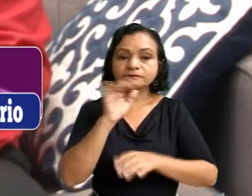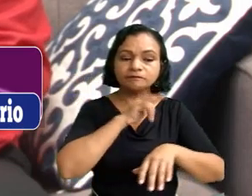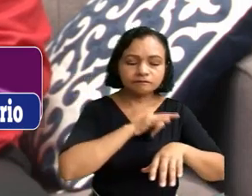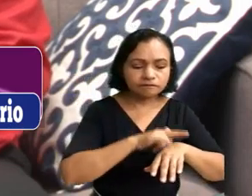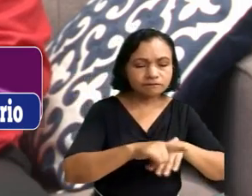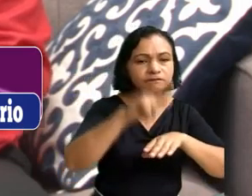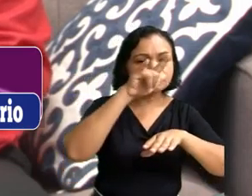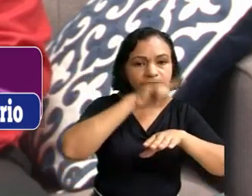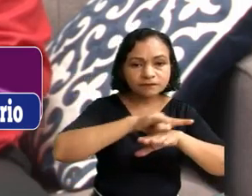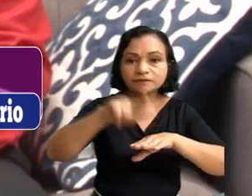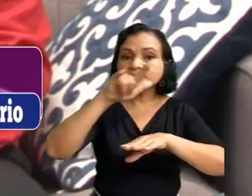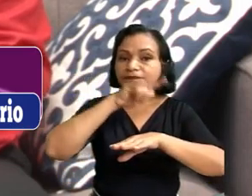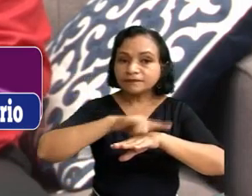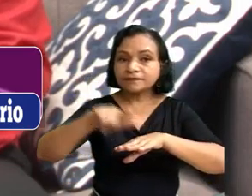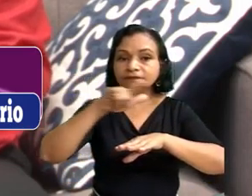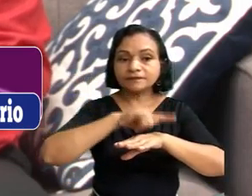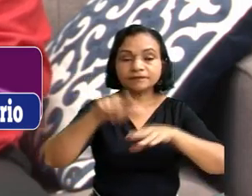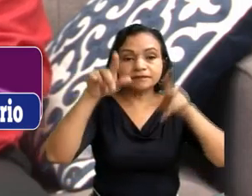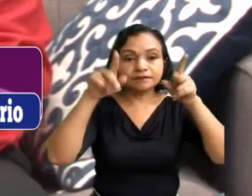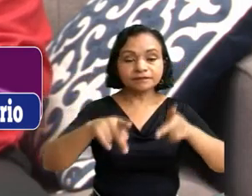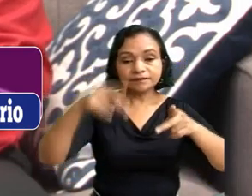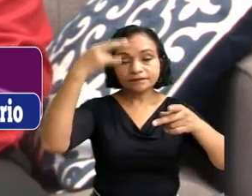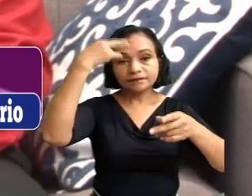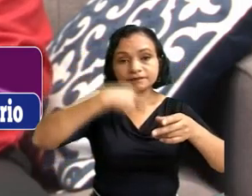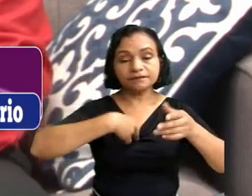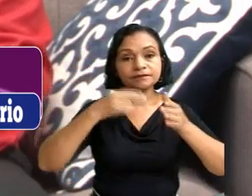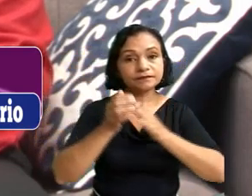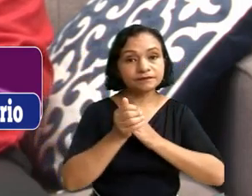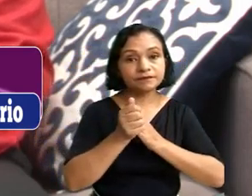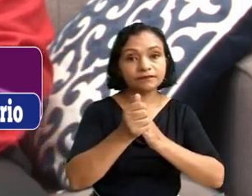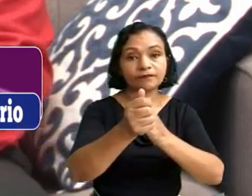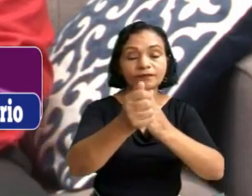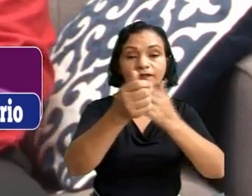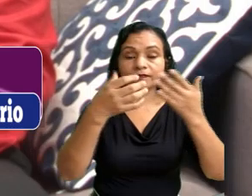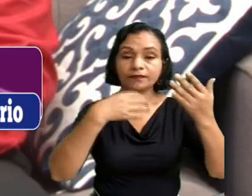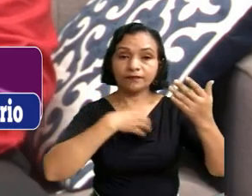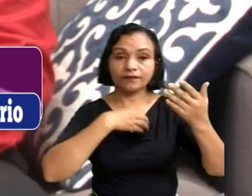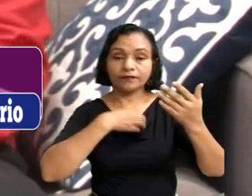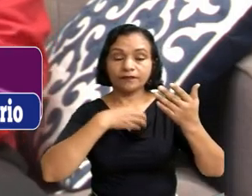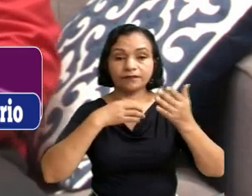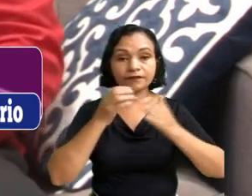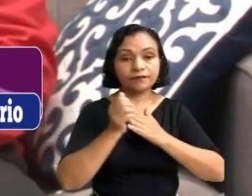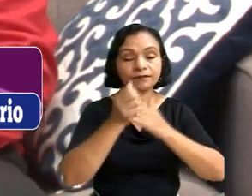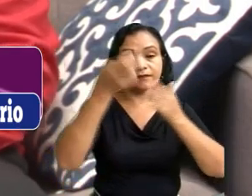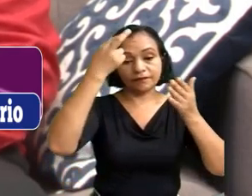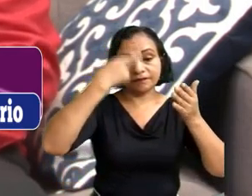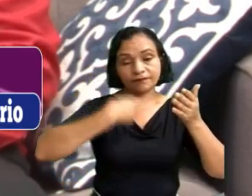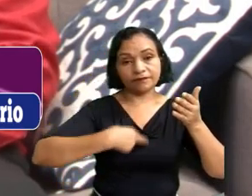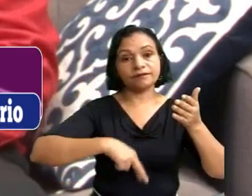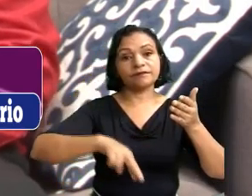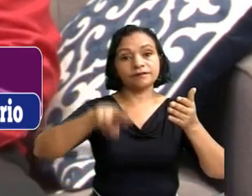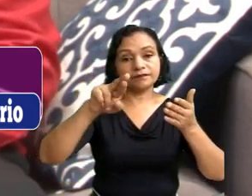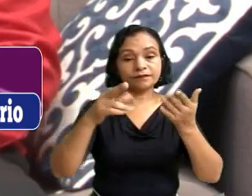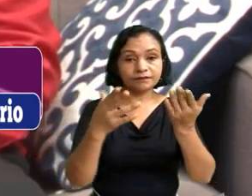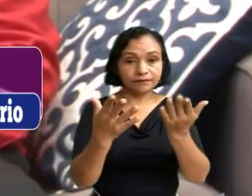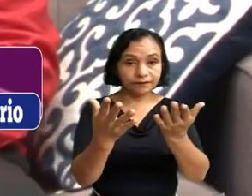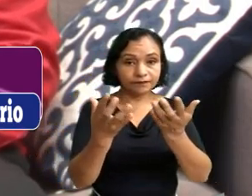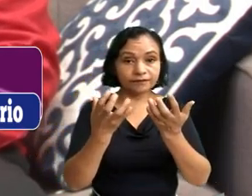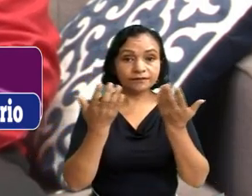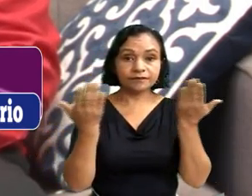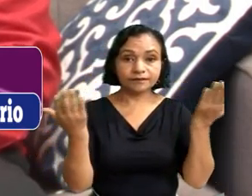con dirigentes naturales dirigentes religiosos que quieren